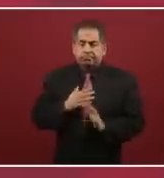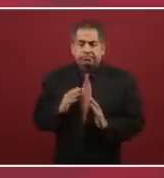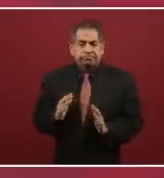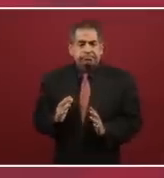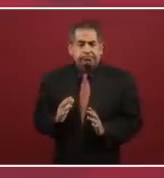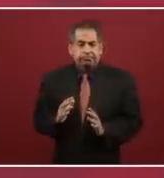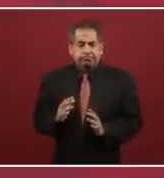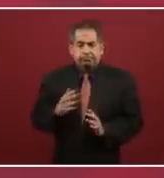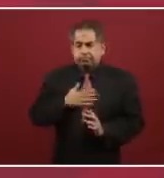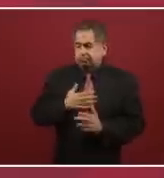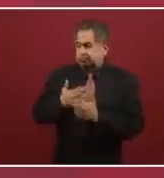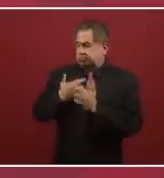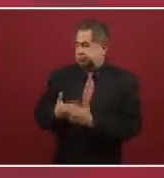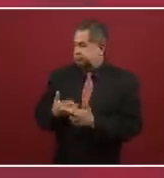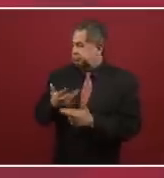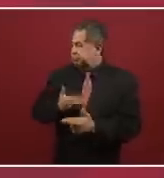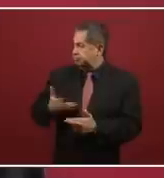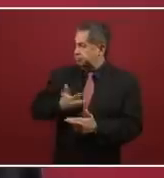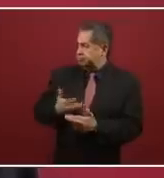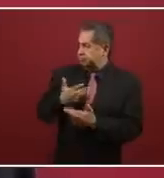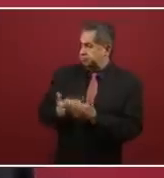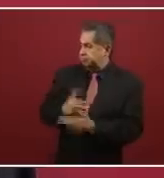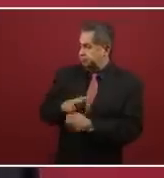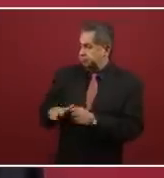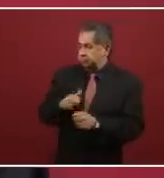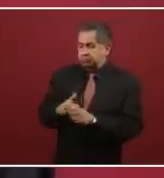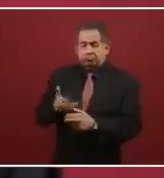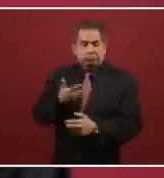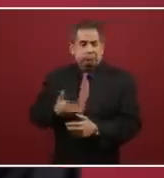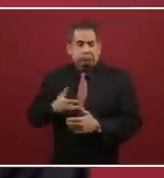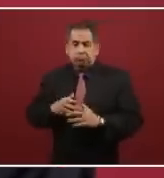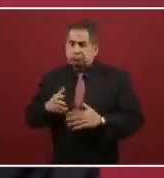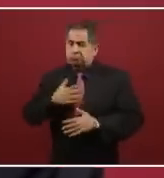de sus recursos naturales, en particular